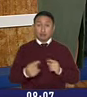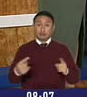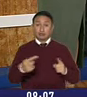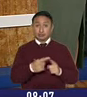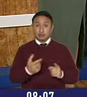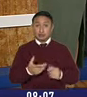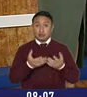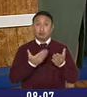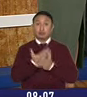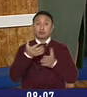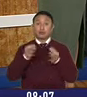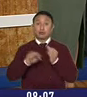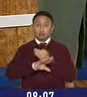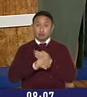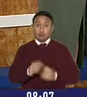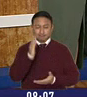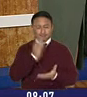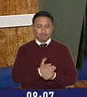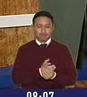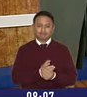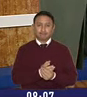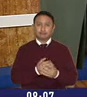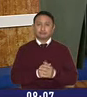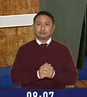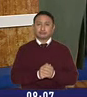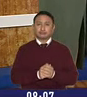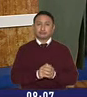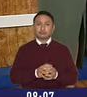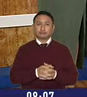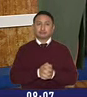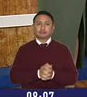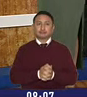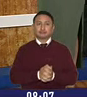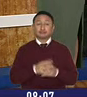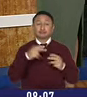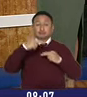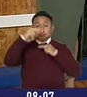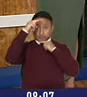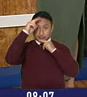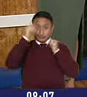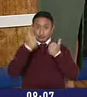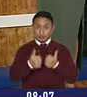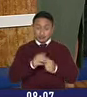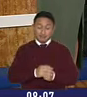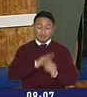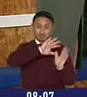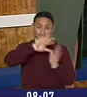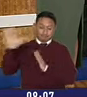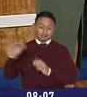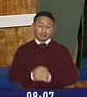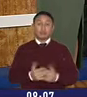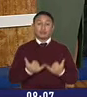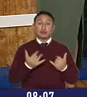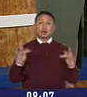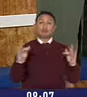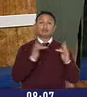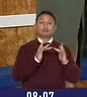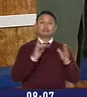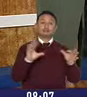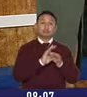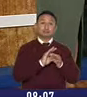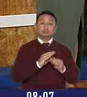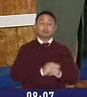supuestas modalidades de robo. Vamos con otra noticia. Así es, con noticias alentadoras, Dianita, amigos, porque a esta hora nos vamos a enlazar con